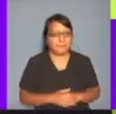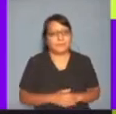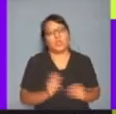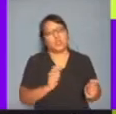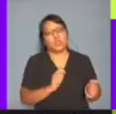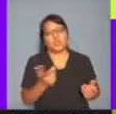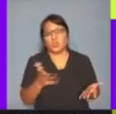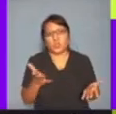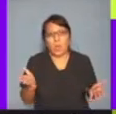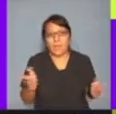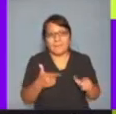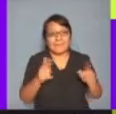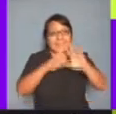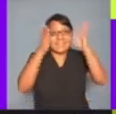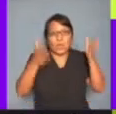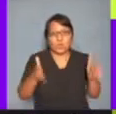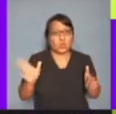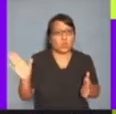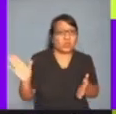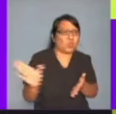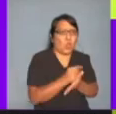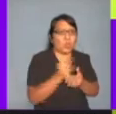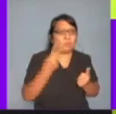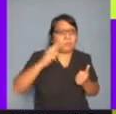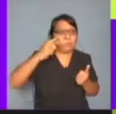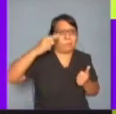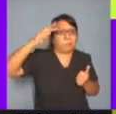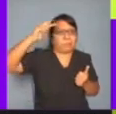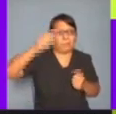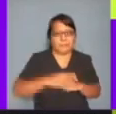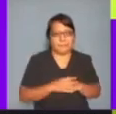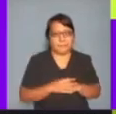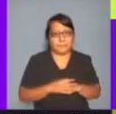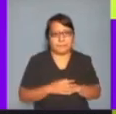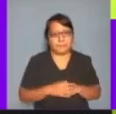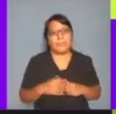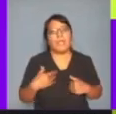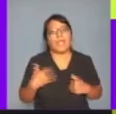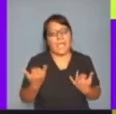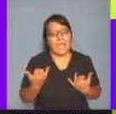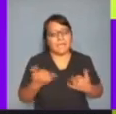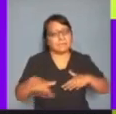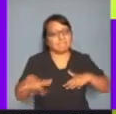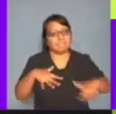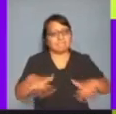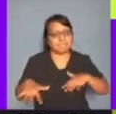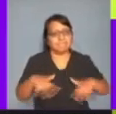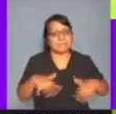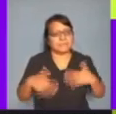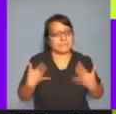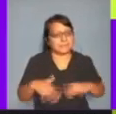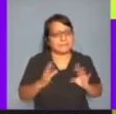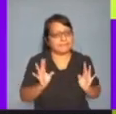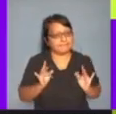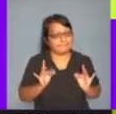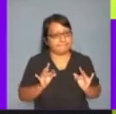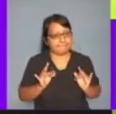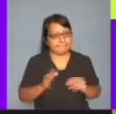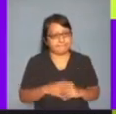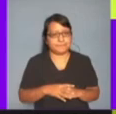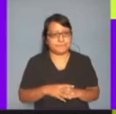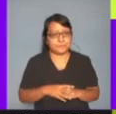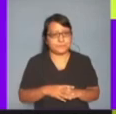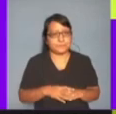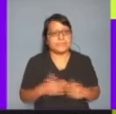venda en cuotas sin intereses. Estamos en una situación muy difícil y yo creo que